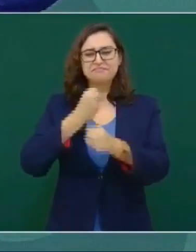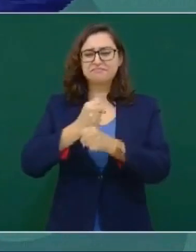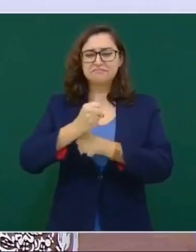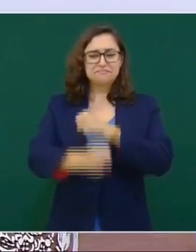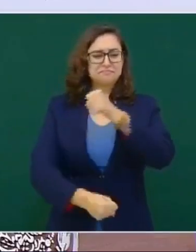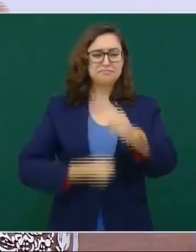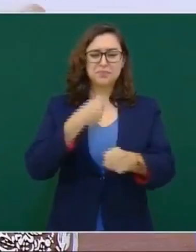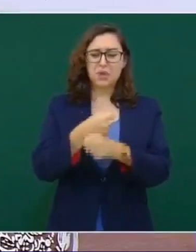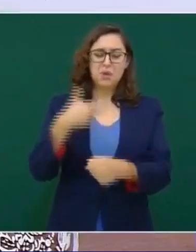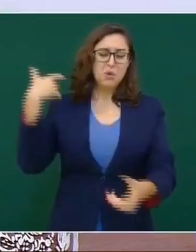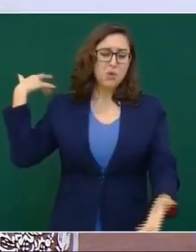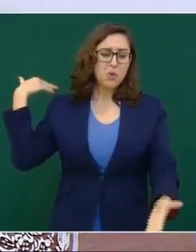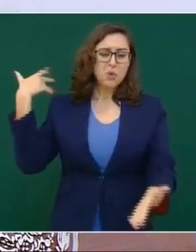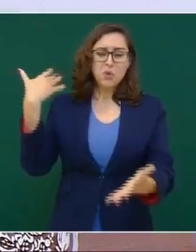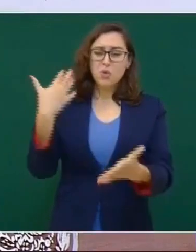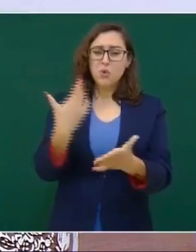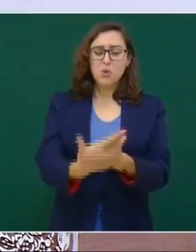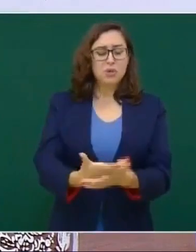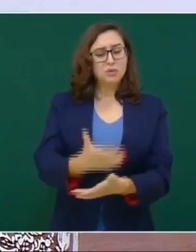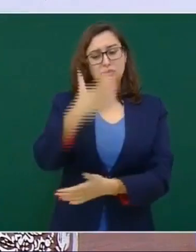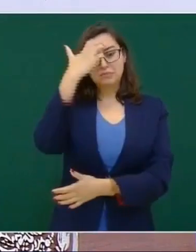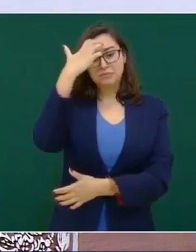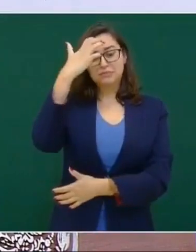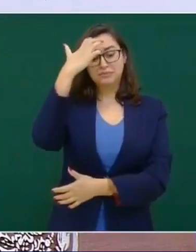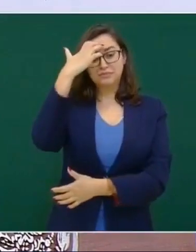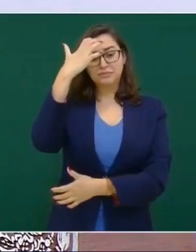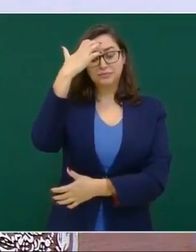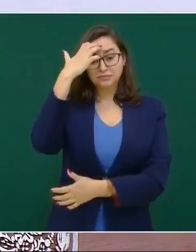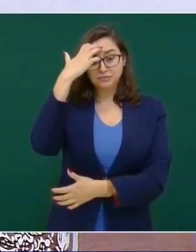así, y no solo